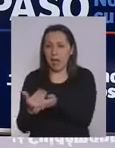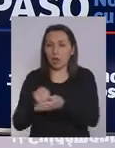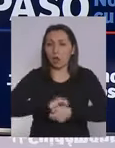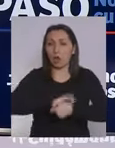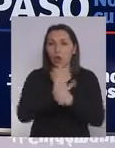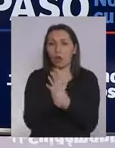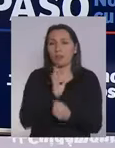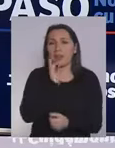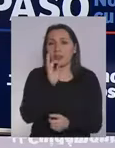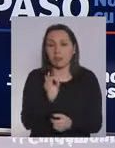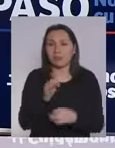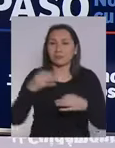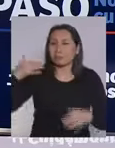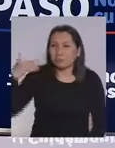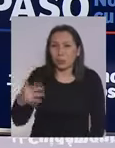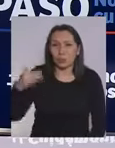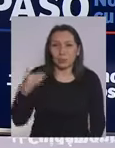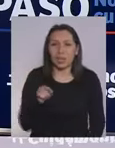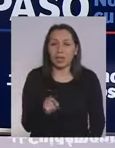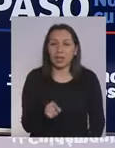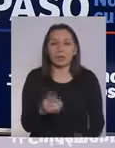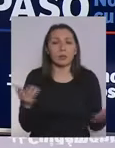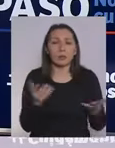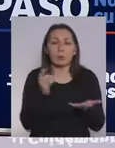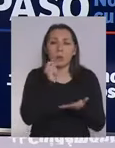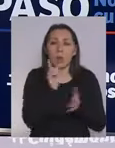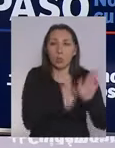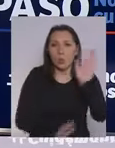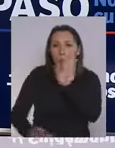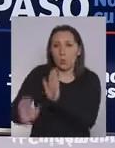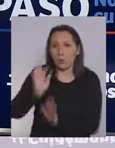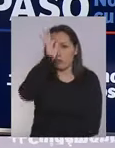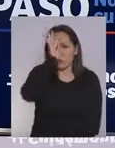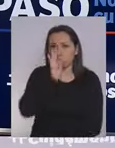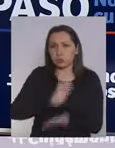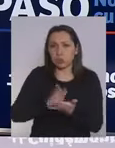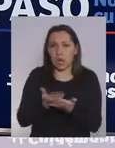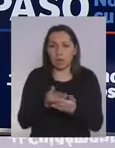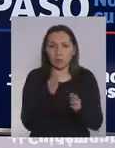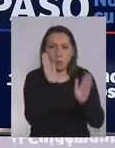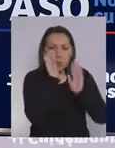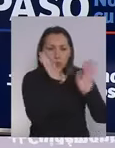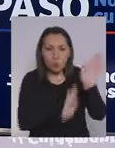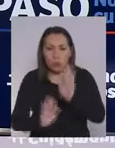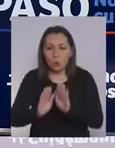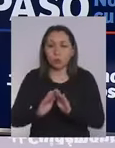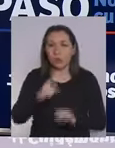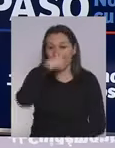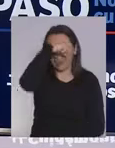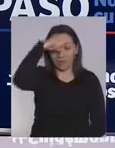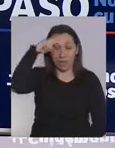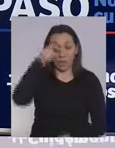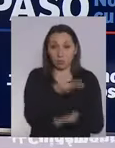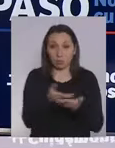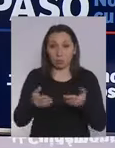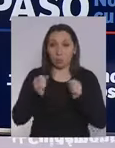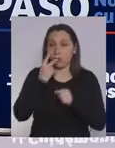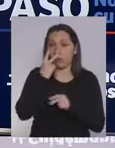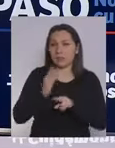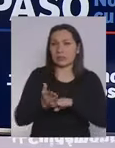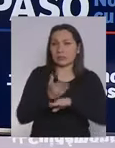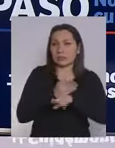establecimos que el eje fundamental era proteger a nuestros funcionarios de la salud y es por eso que durante el verano ustedes pudieron ver que